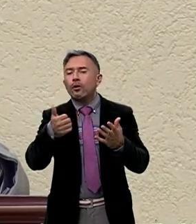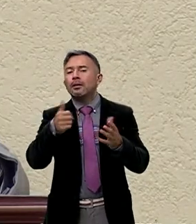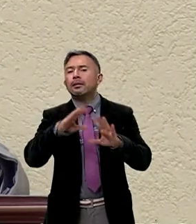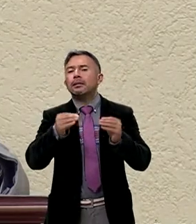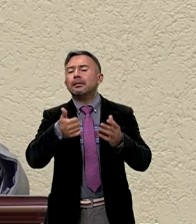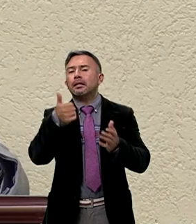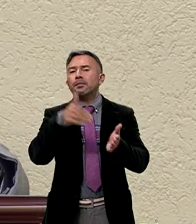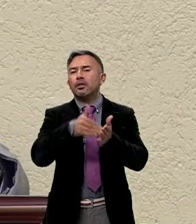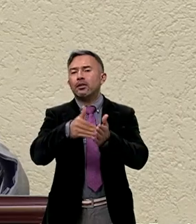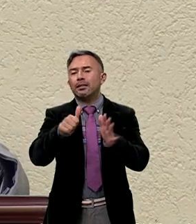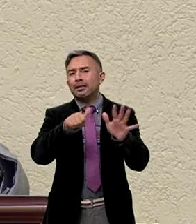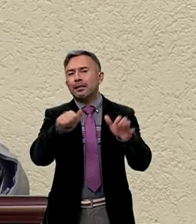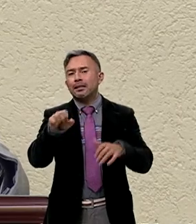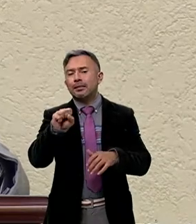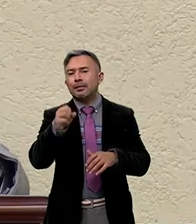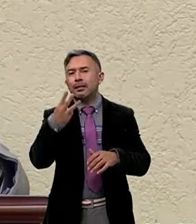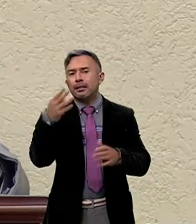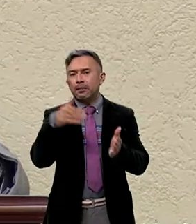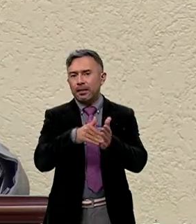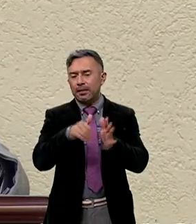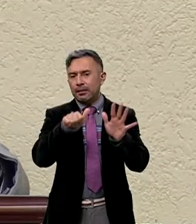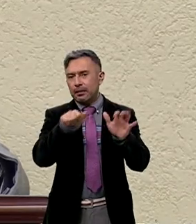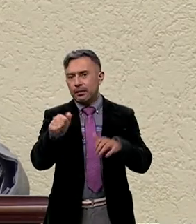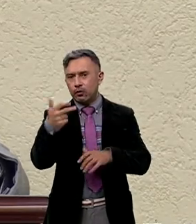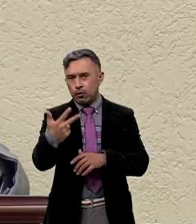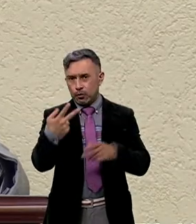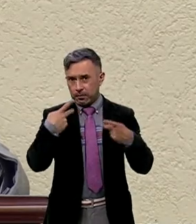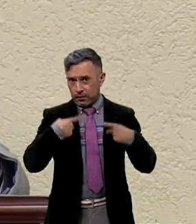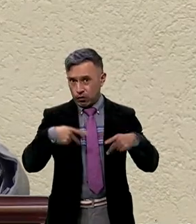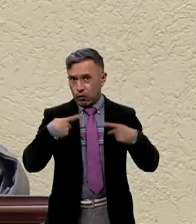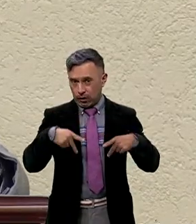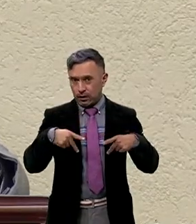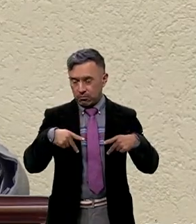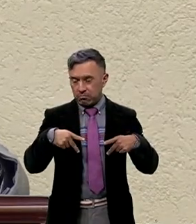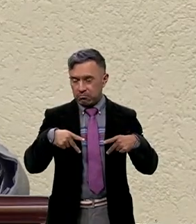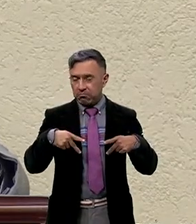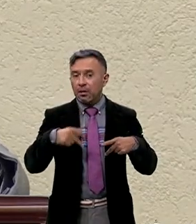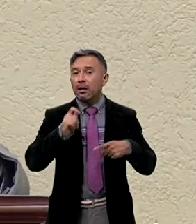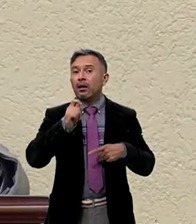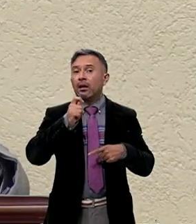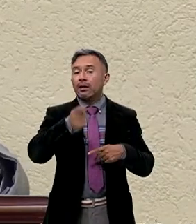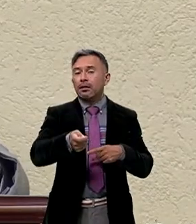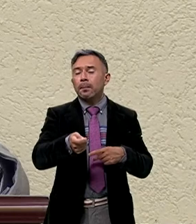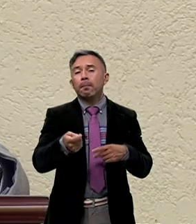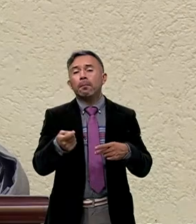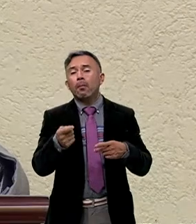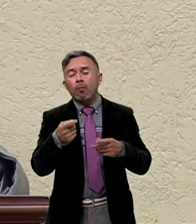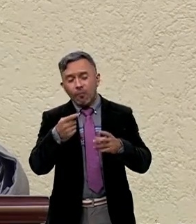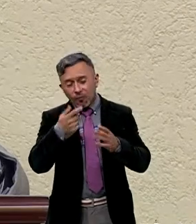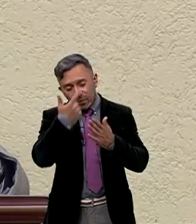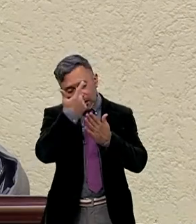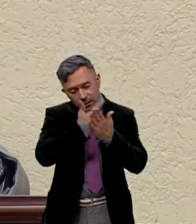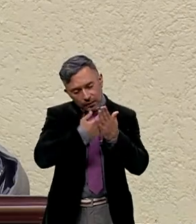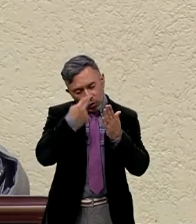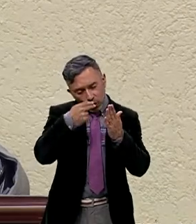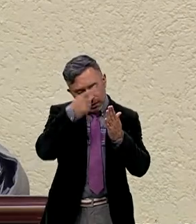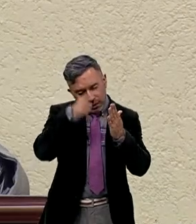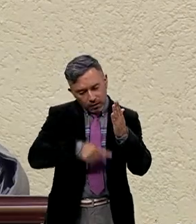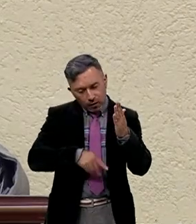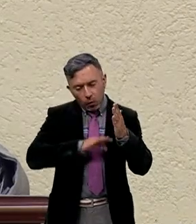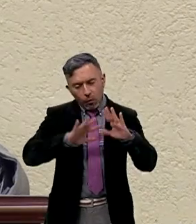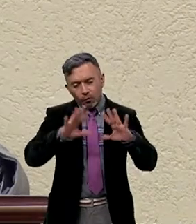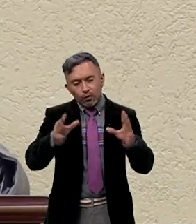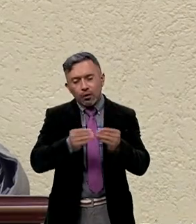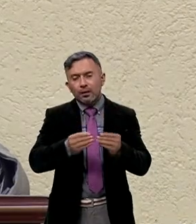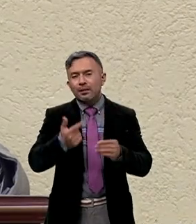663 mil 208 personas con lo cual la participación fue de 7.11 por ciento del listado nominal